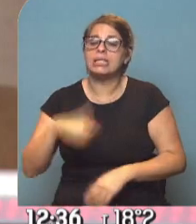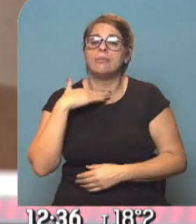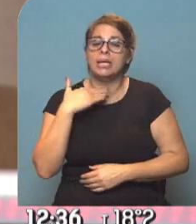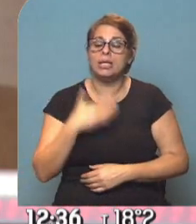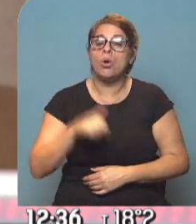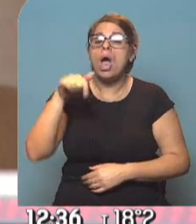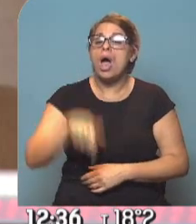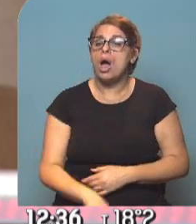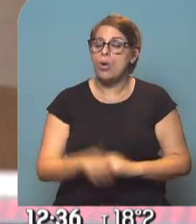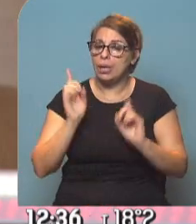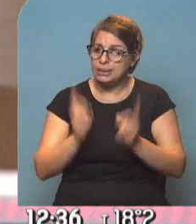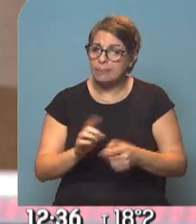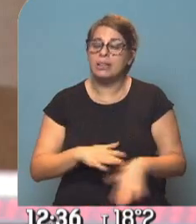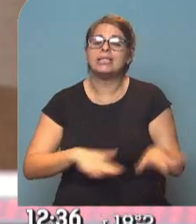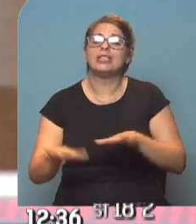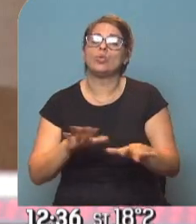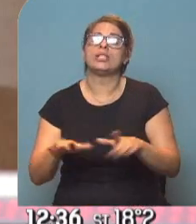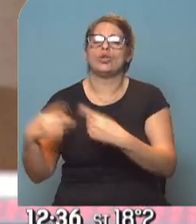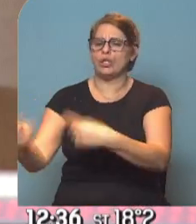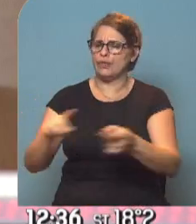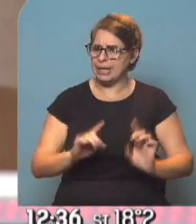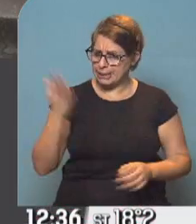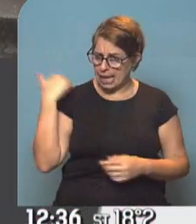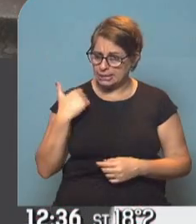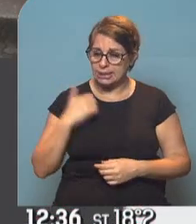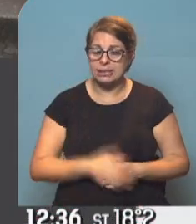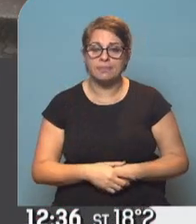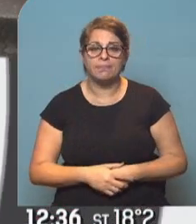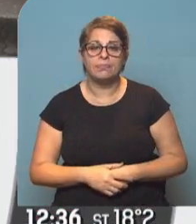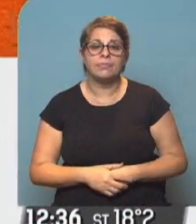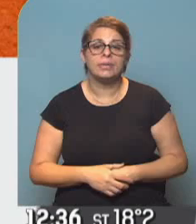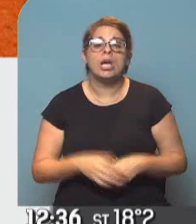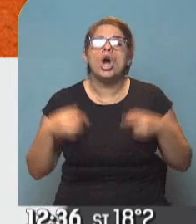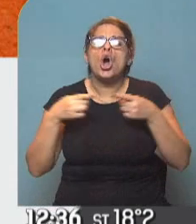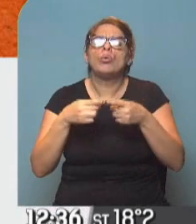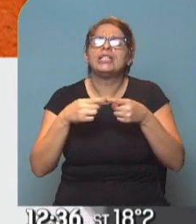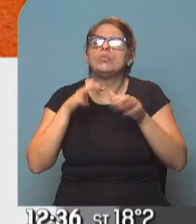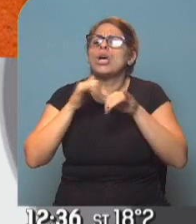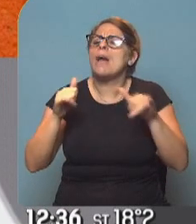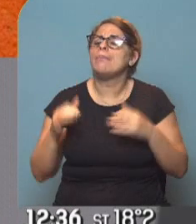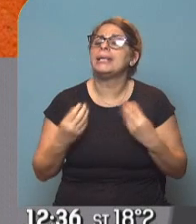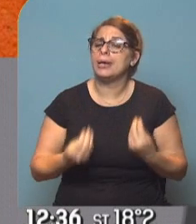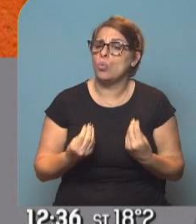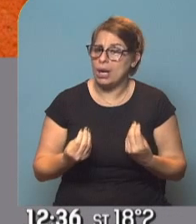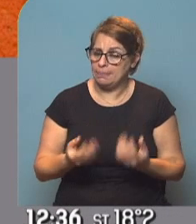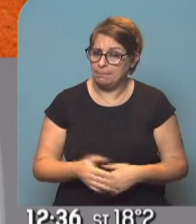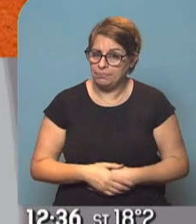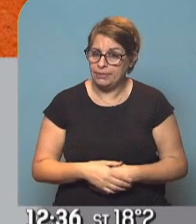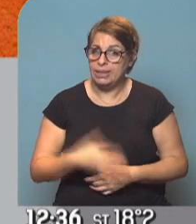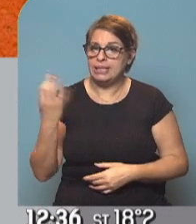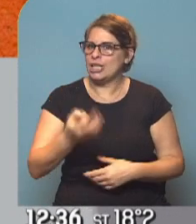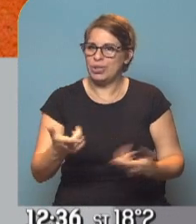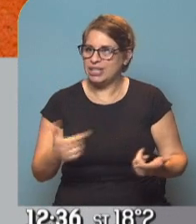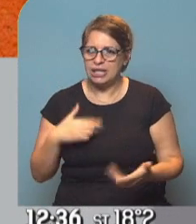y en este caso con un contexto absolutamente diferente. El eje de la campaña es evidentemente la inseguridad,